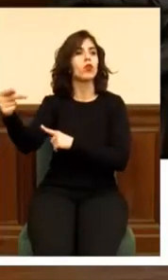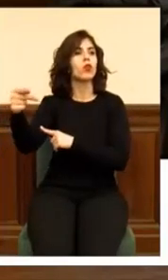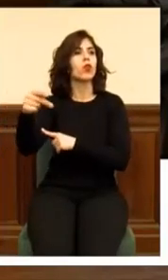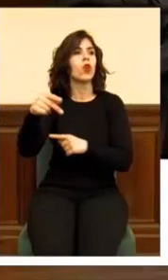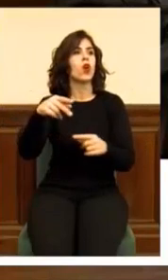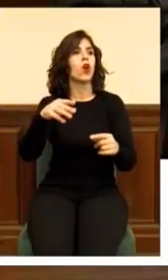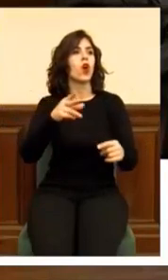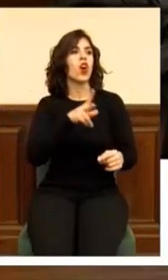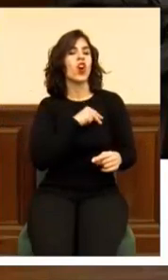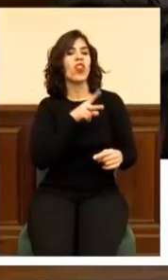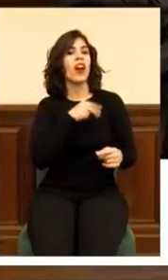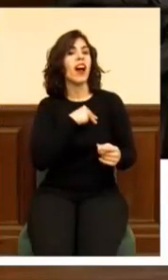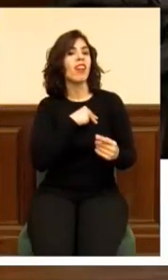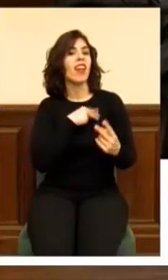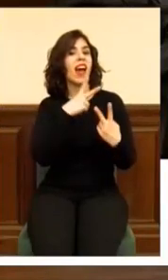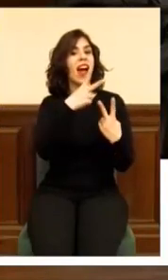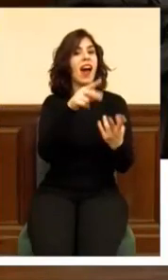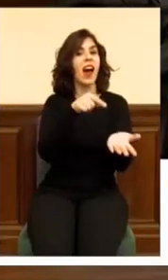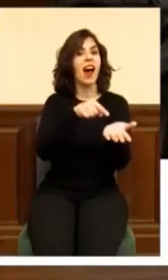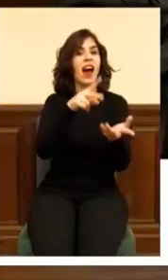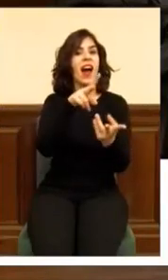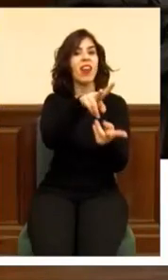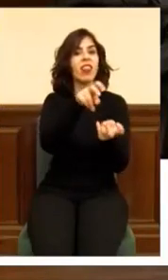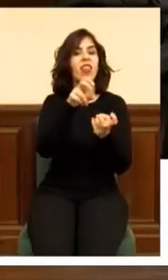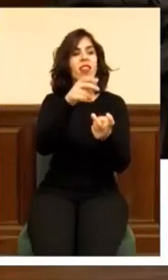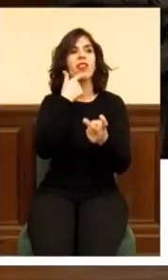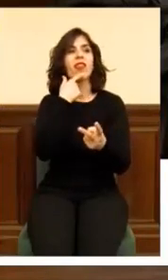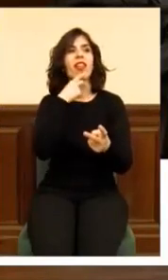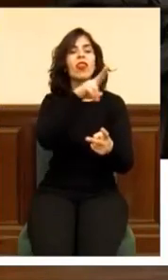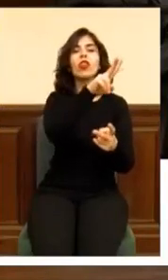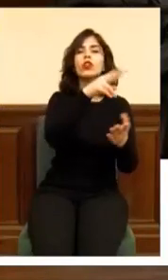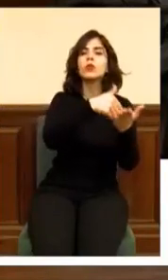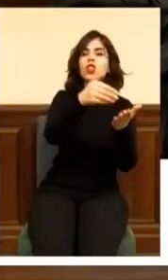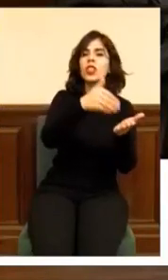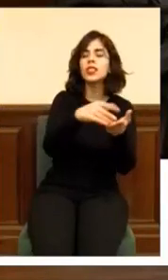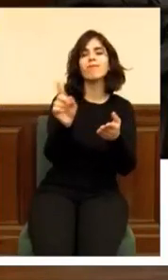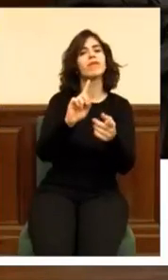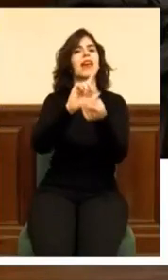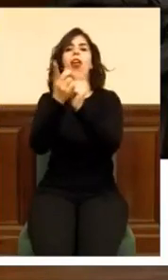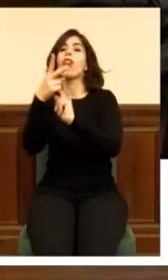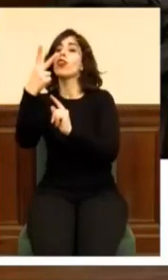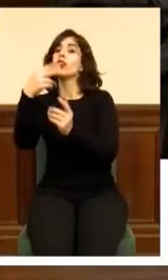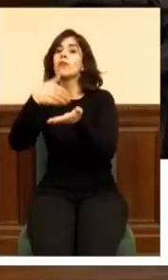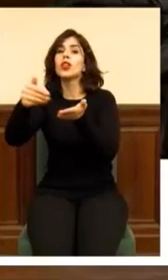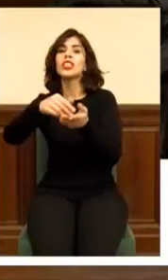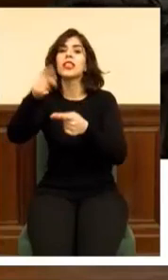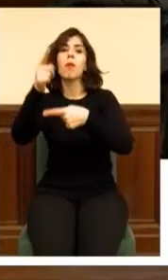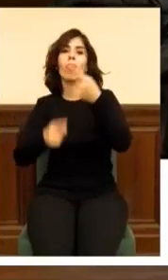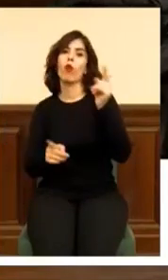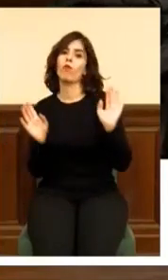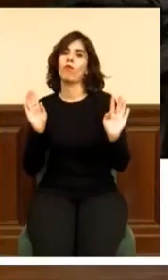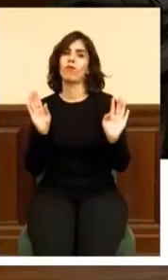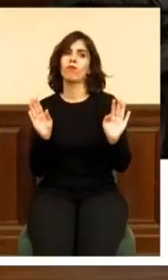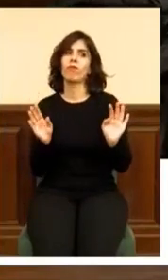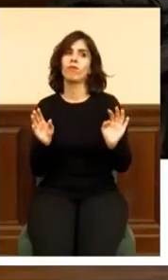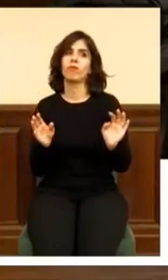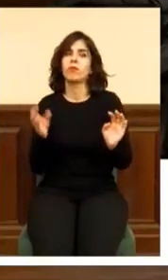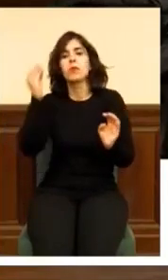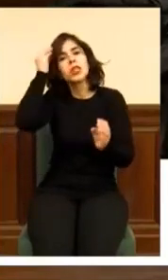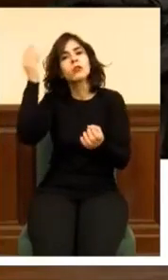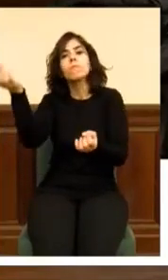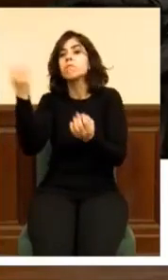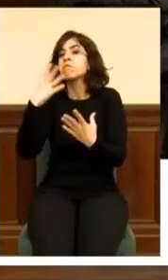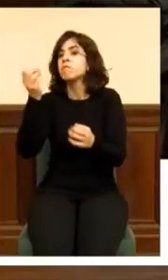de Hacienda que hablaba de 2 millones. Son 2,5 millones, si yo no estoy mal informado, y espero no estarlo,